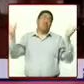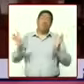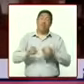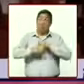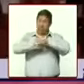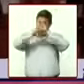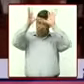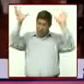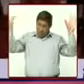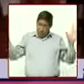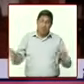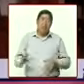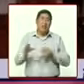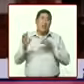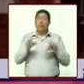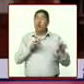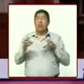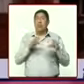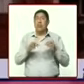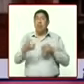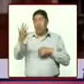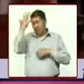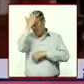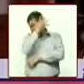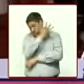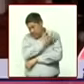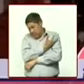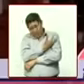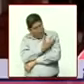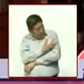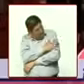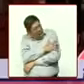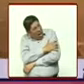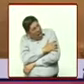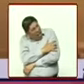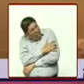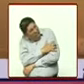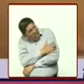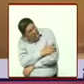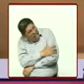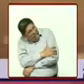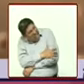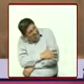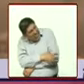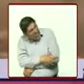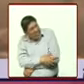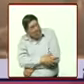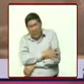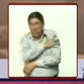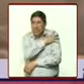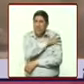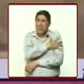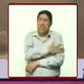chispas que riegan fue donde me quemó y me traspasó la camisa que tenía.